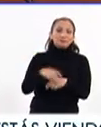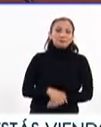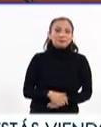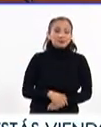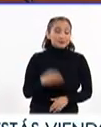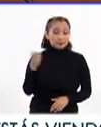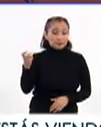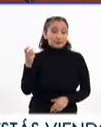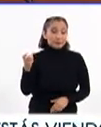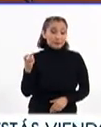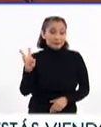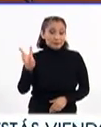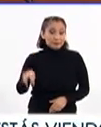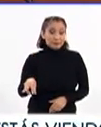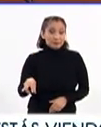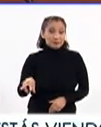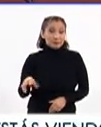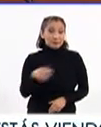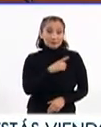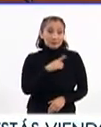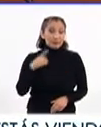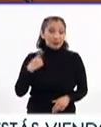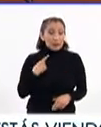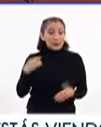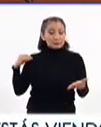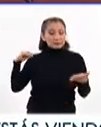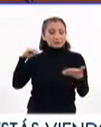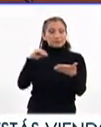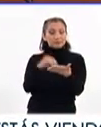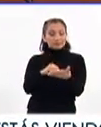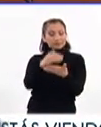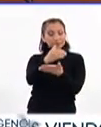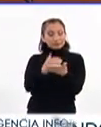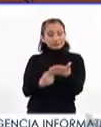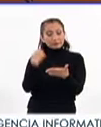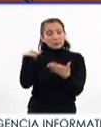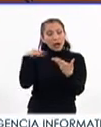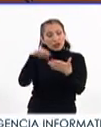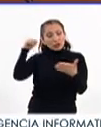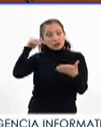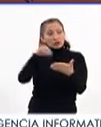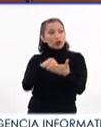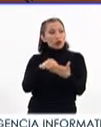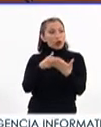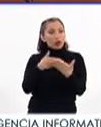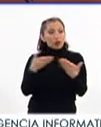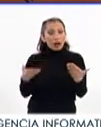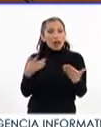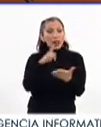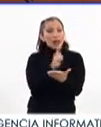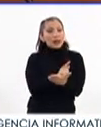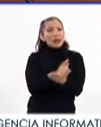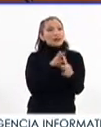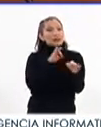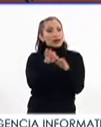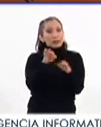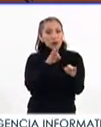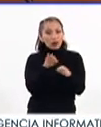Y esto, de alguna forma, tendrán que ser insertadas esta figura en las leyes